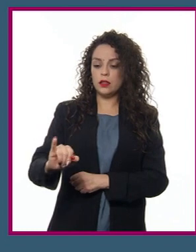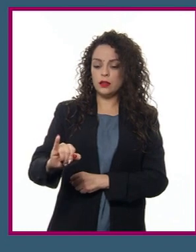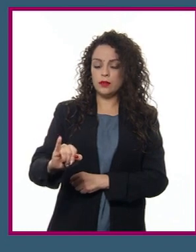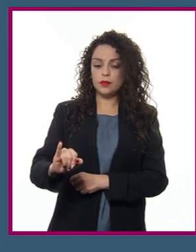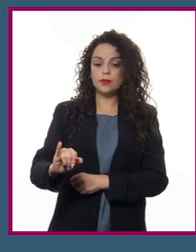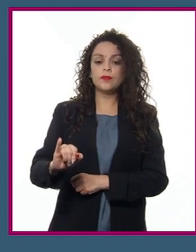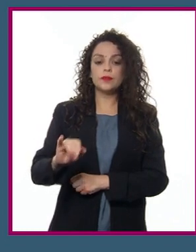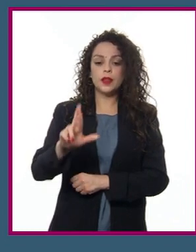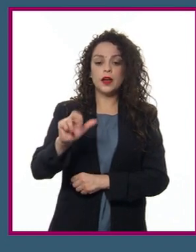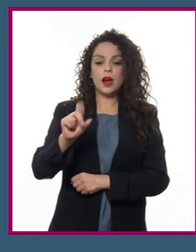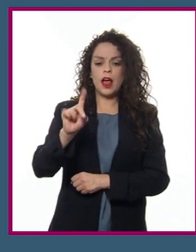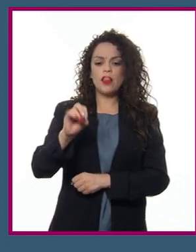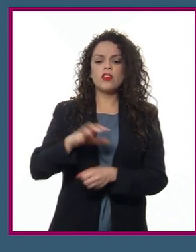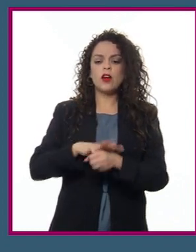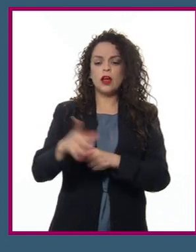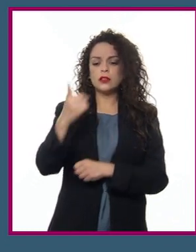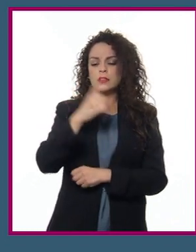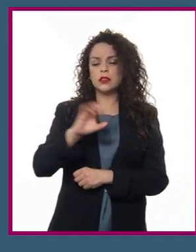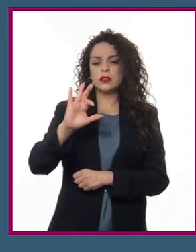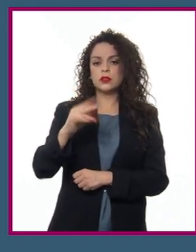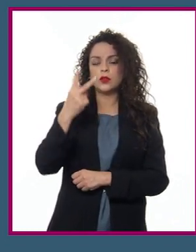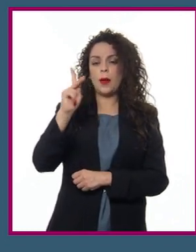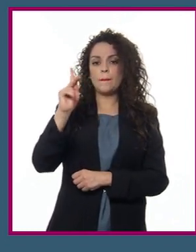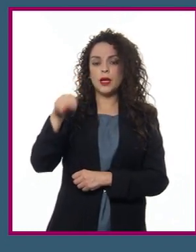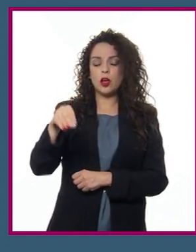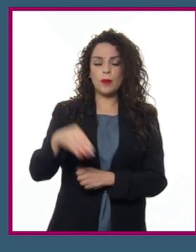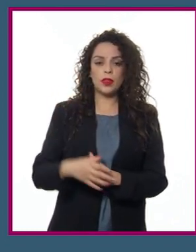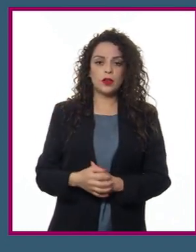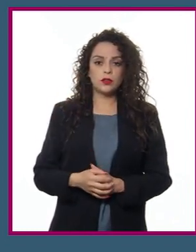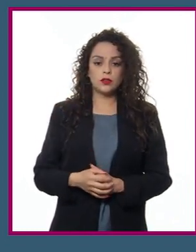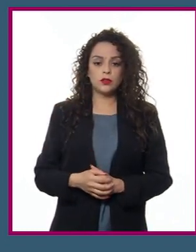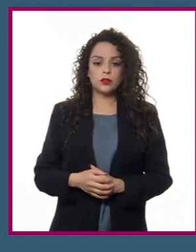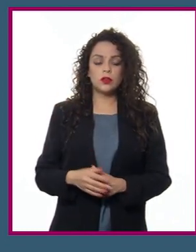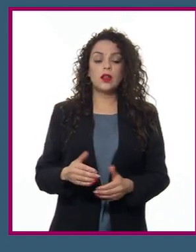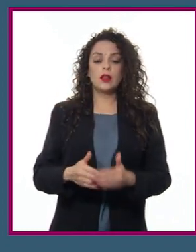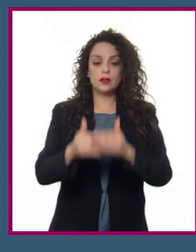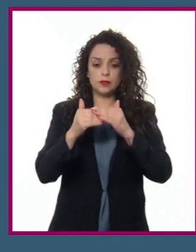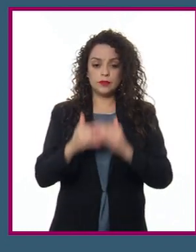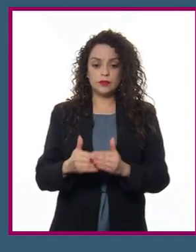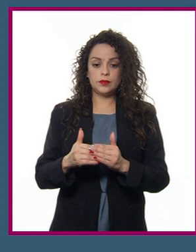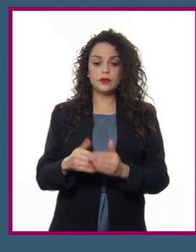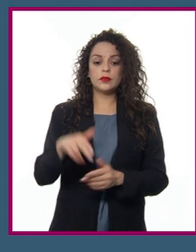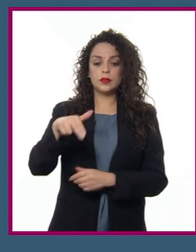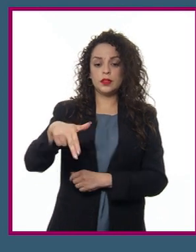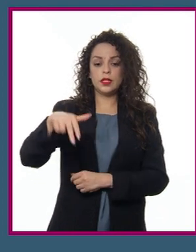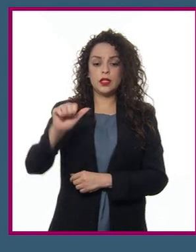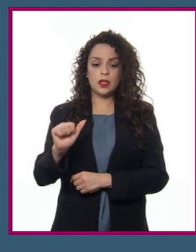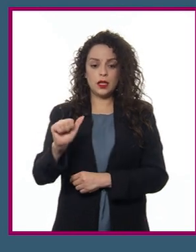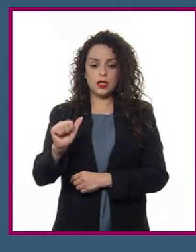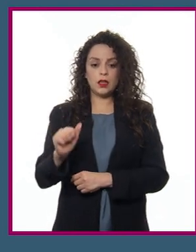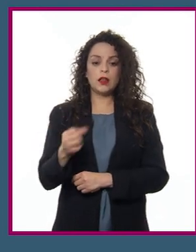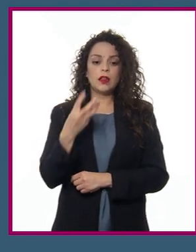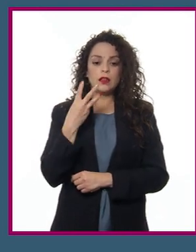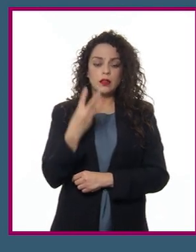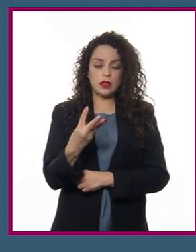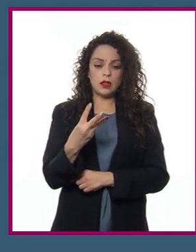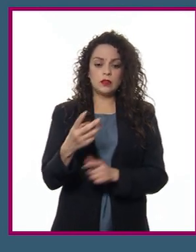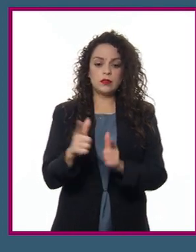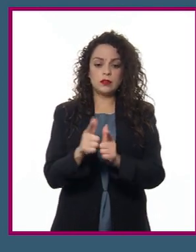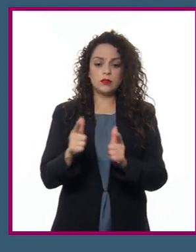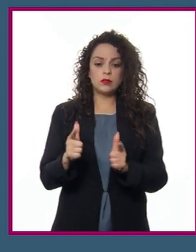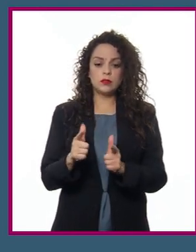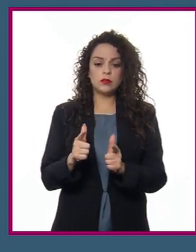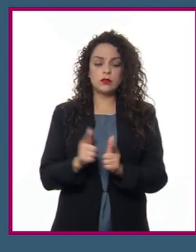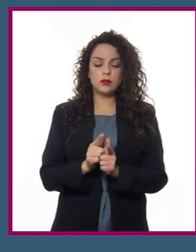radio atómico de 152 picómetros. Después, el sodio en el periodo 3, el grupo